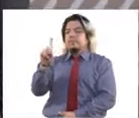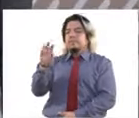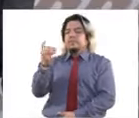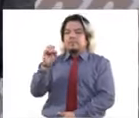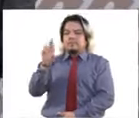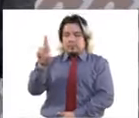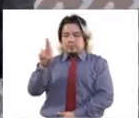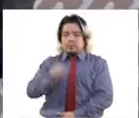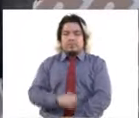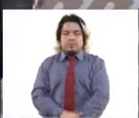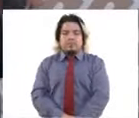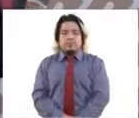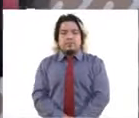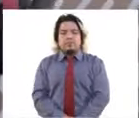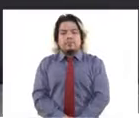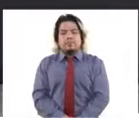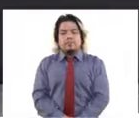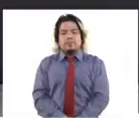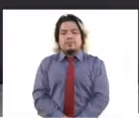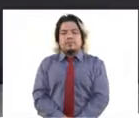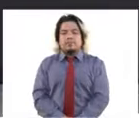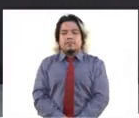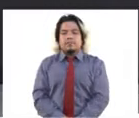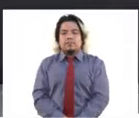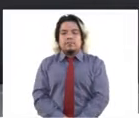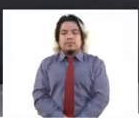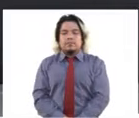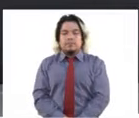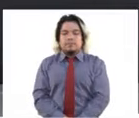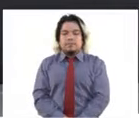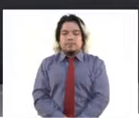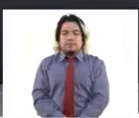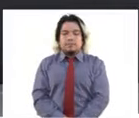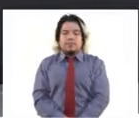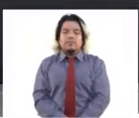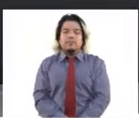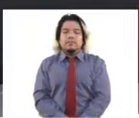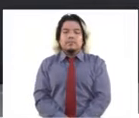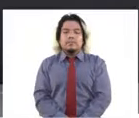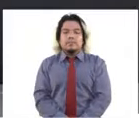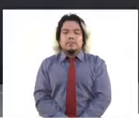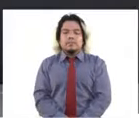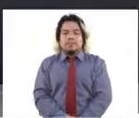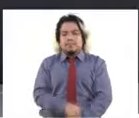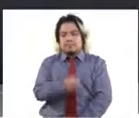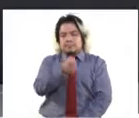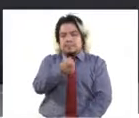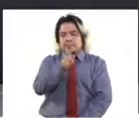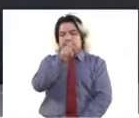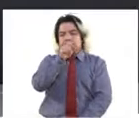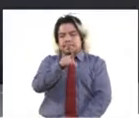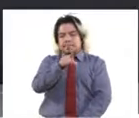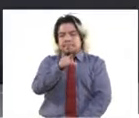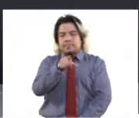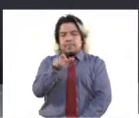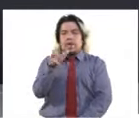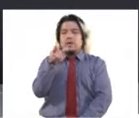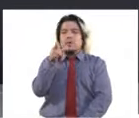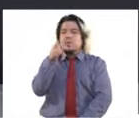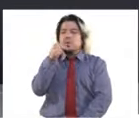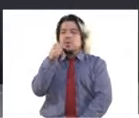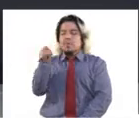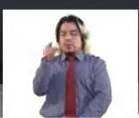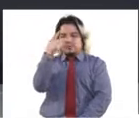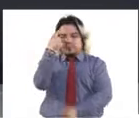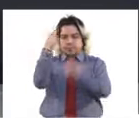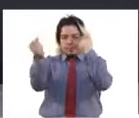Guerrero Chiprés. Saludamos al policía egresado